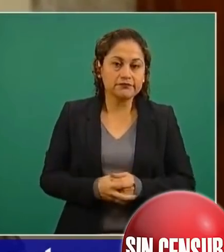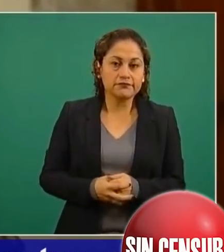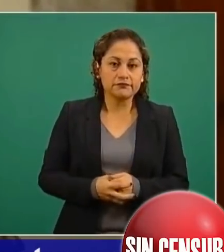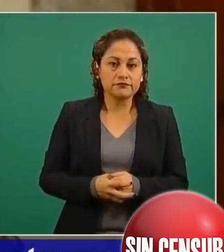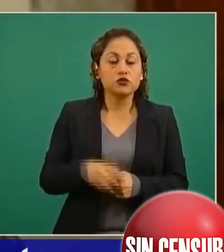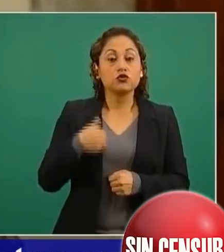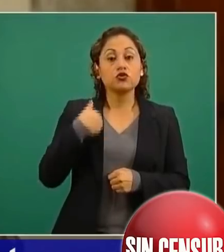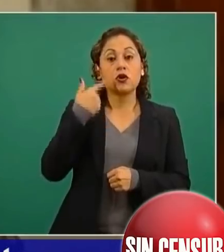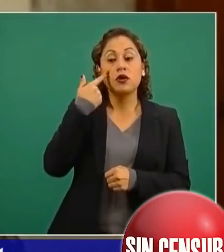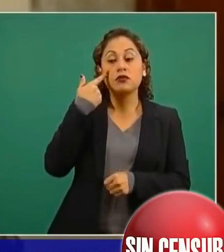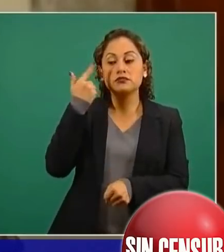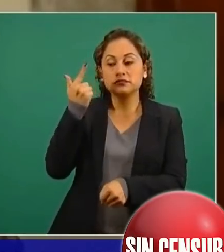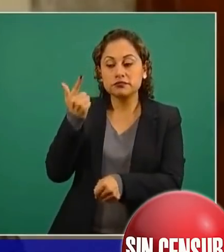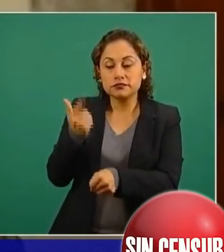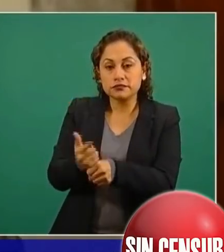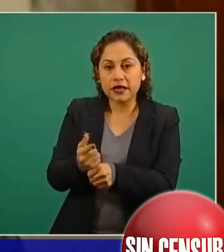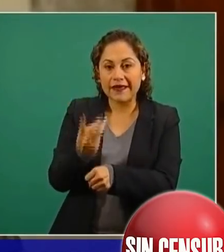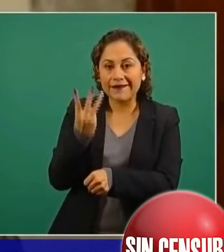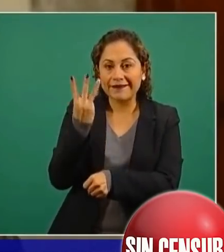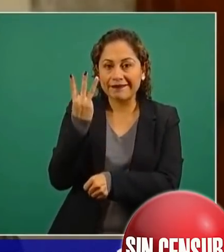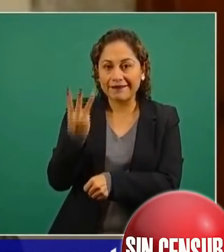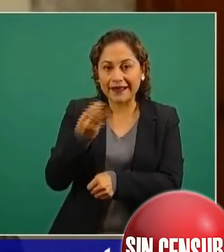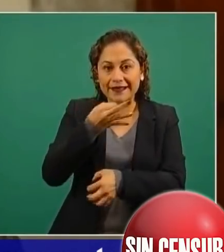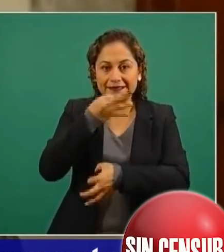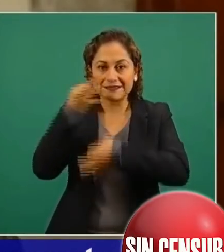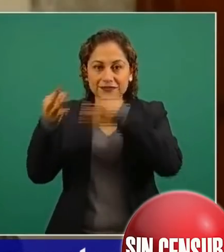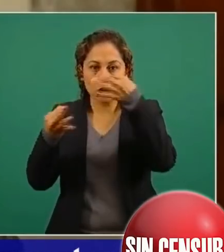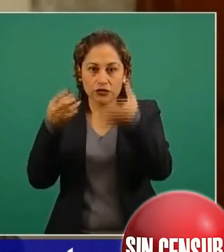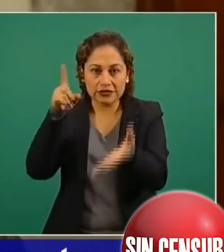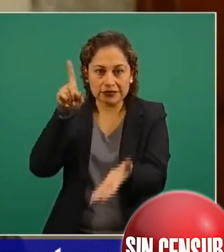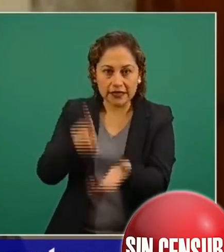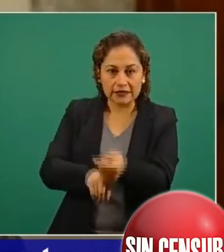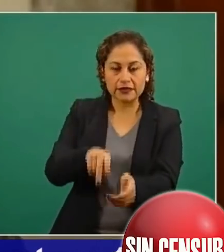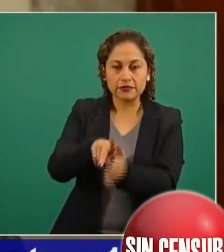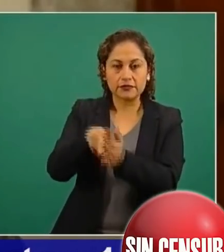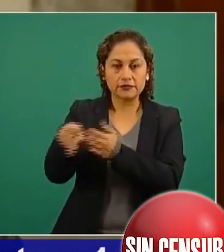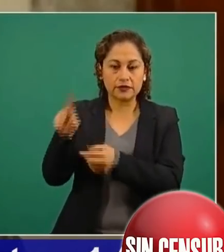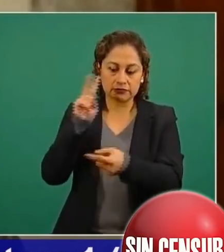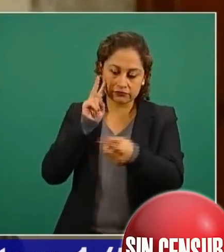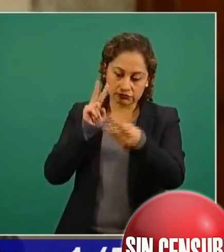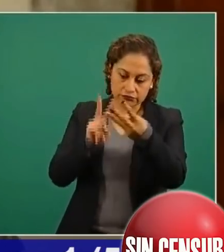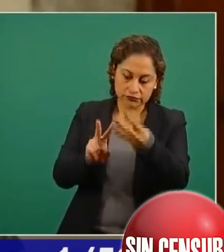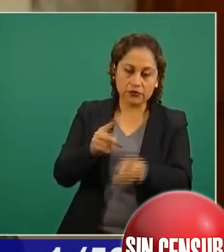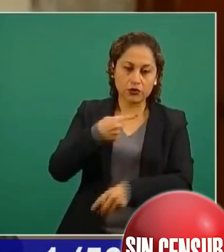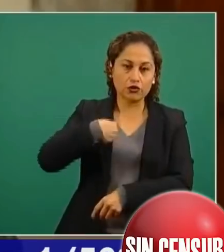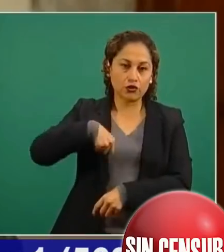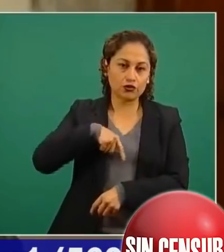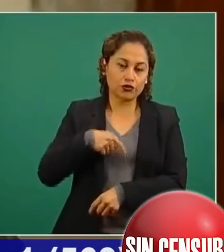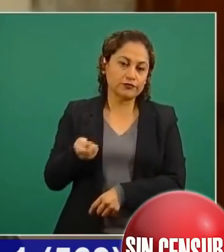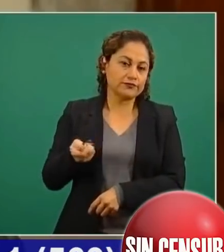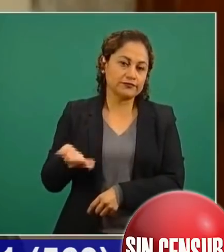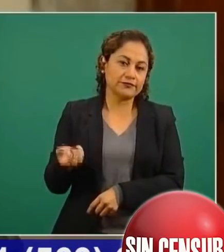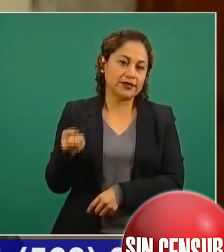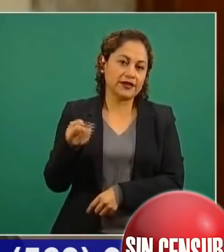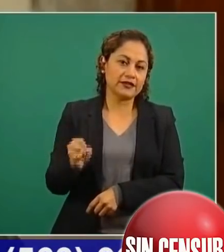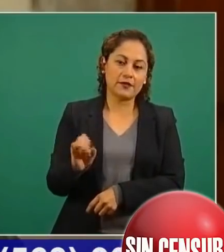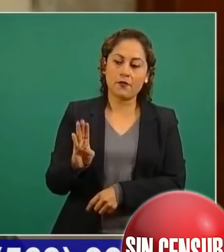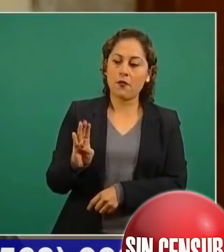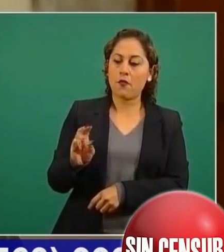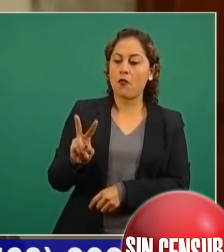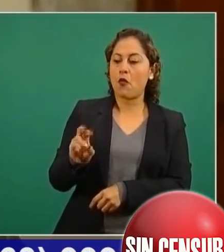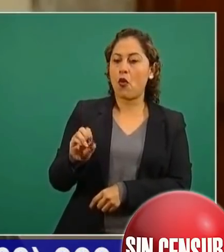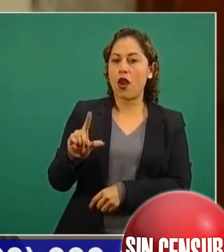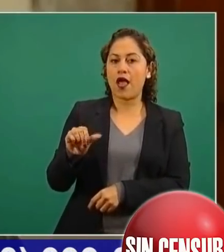capté o vi 3 notas que prácticamente pues son, como decimos en el medio periodístico, son voladas. Una con